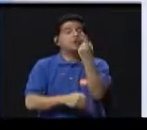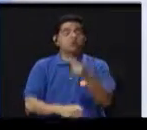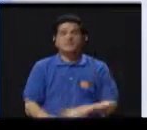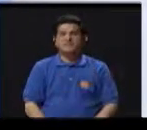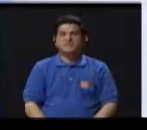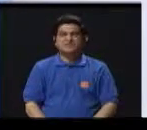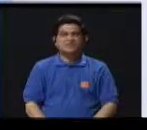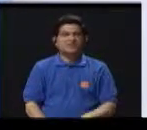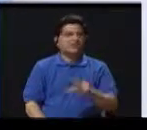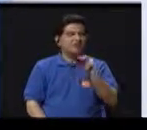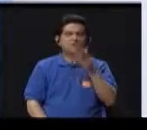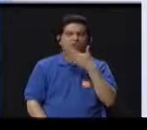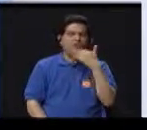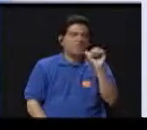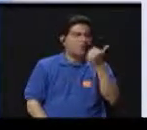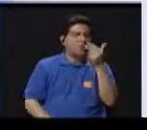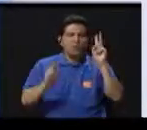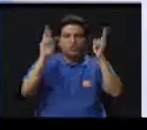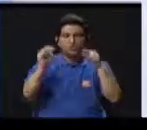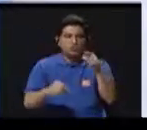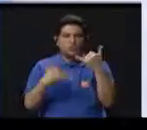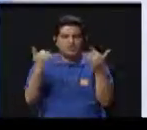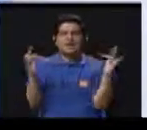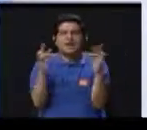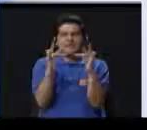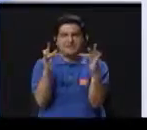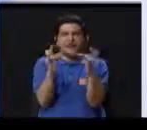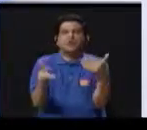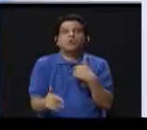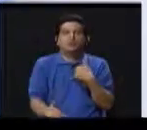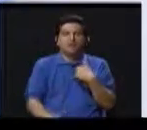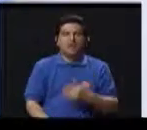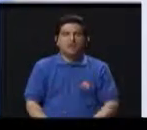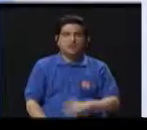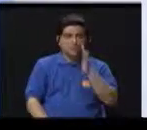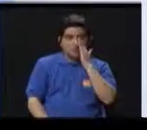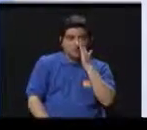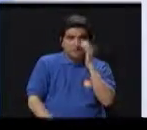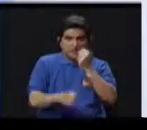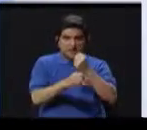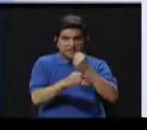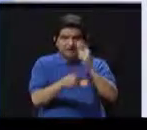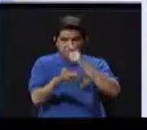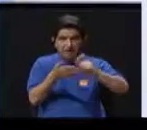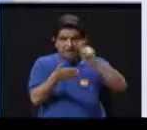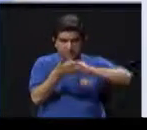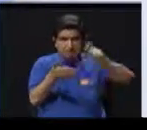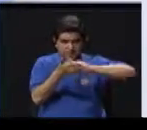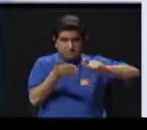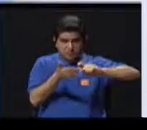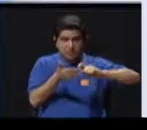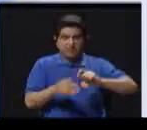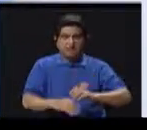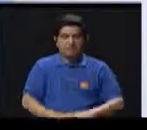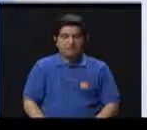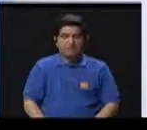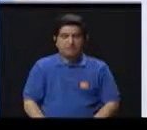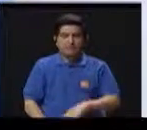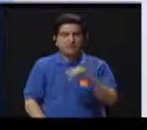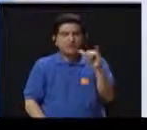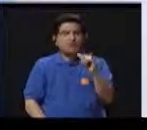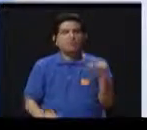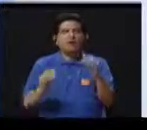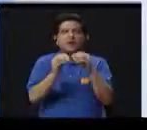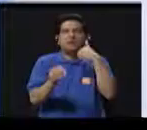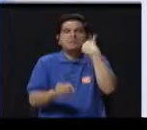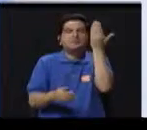después dijimos como, hey, no, mejor hagamos este tema, y ella ya tenía el contacto porque su mamá trabaja en la escuela, entonces